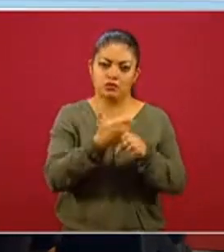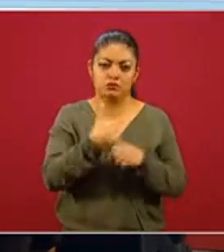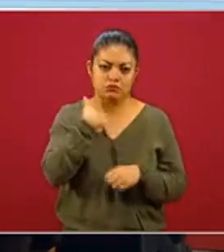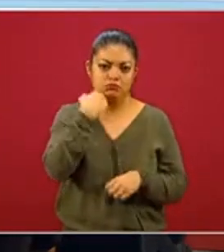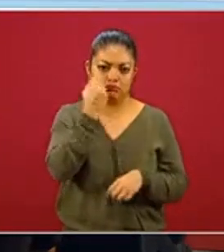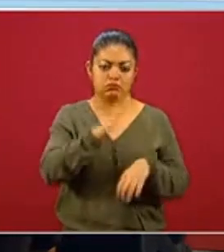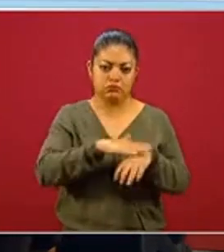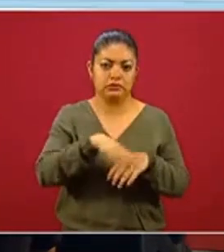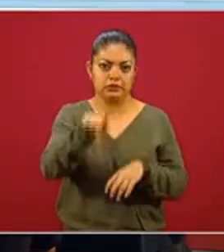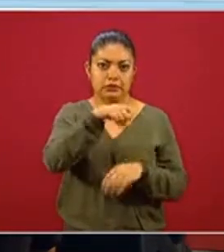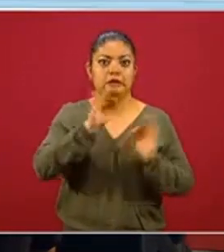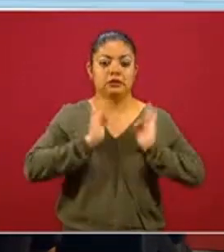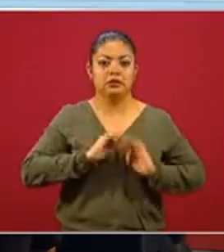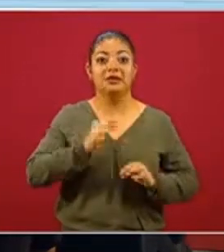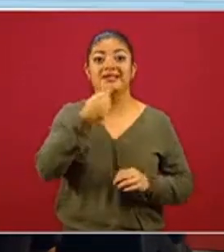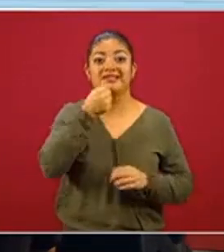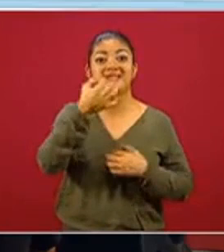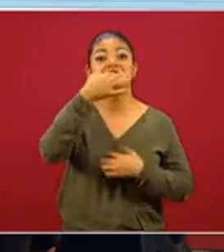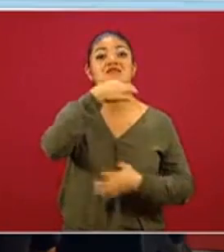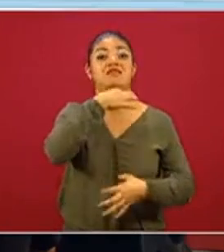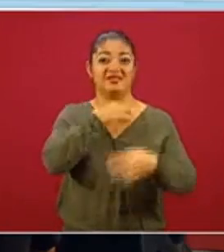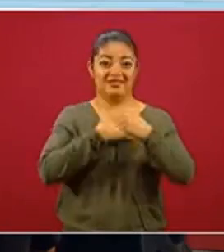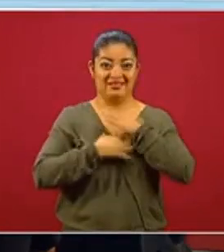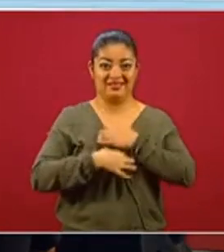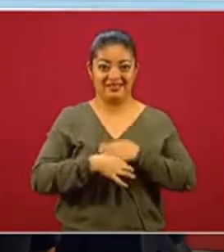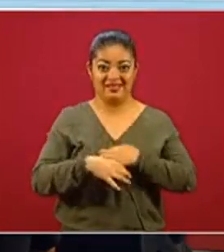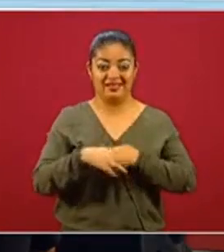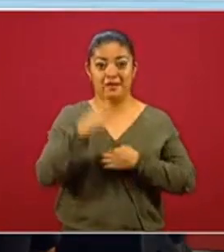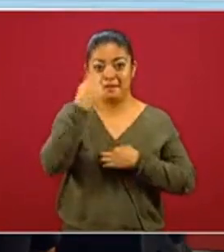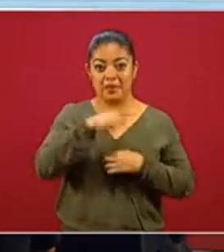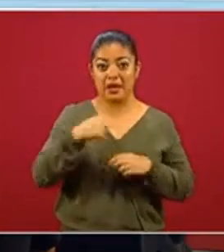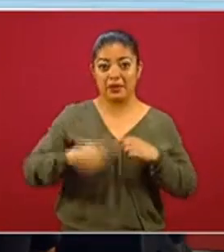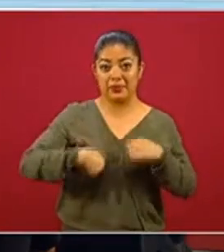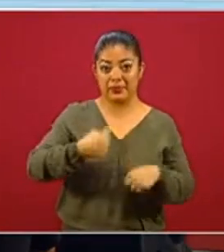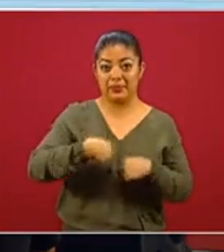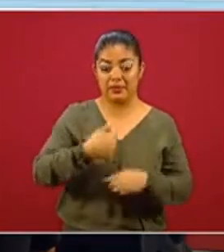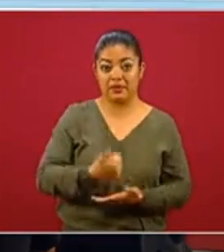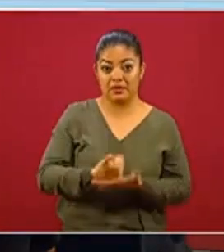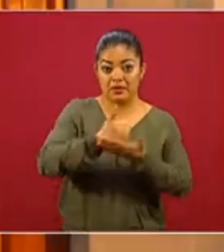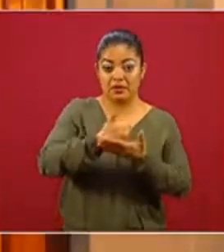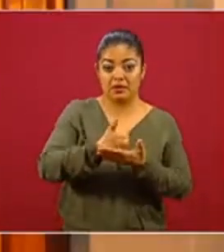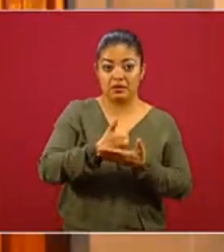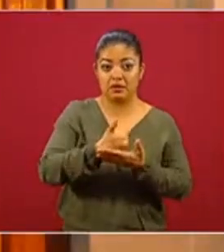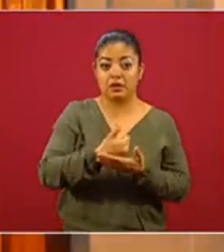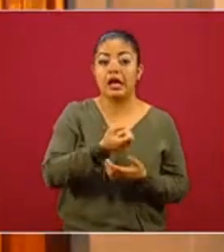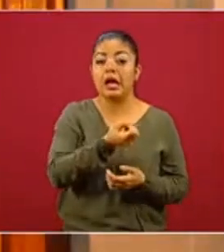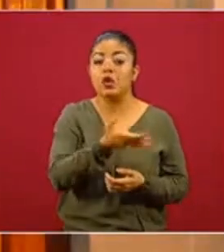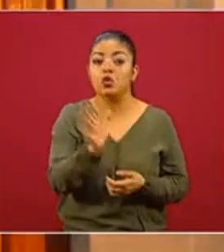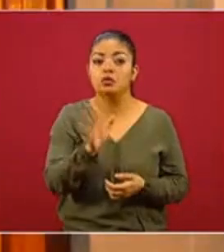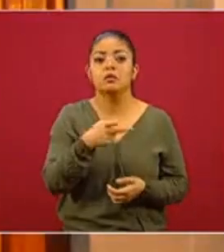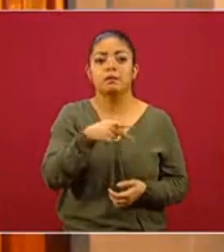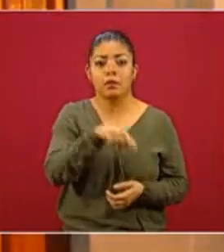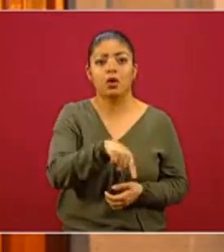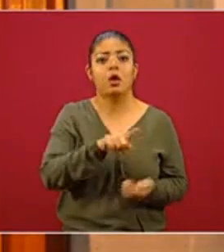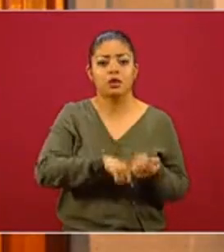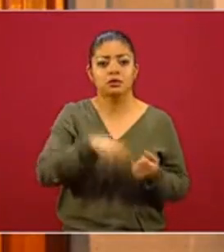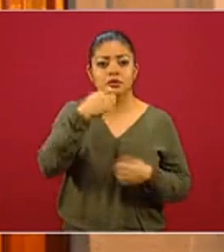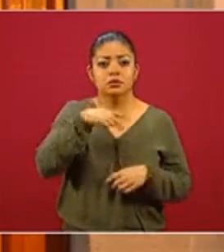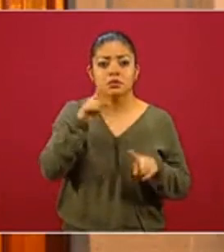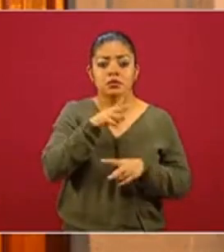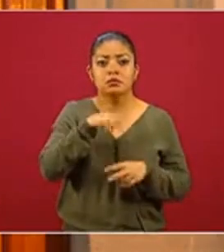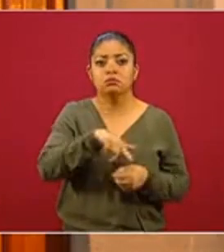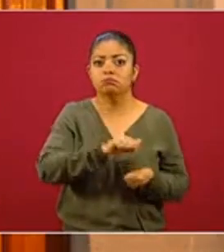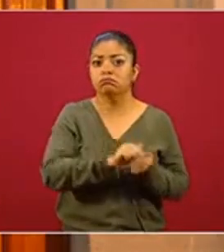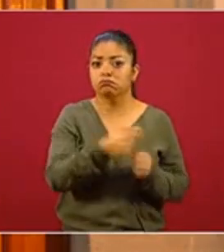que han requerido intubación mecánica y soporte respiratorio, es que la gran mayoría ha logrado salir avante.